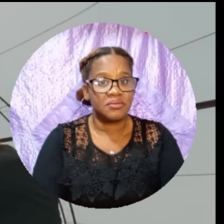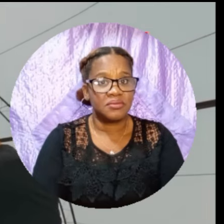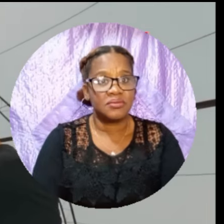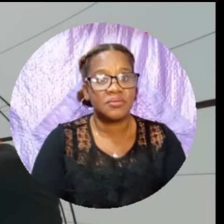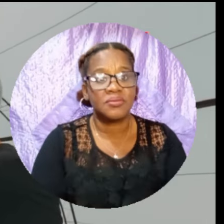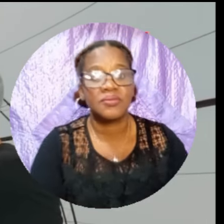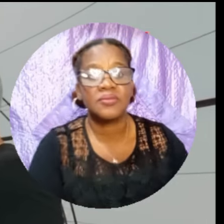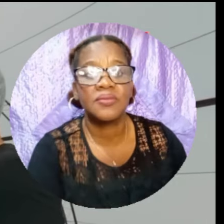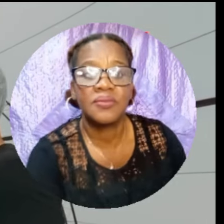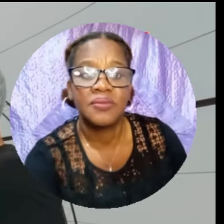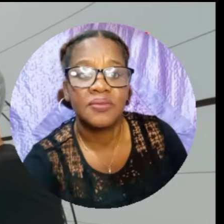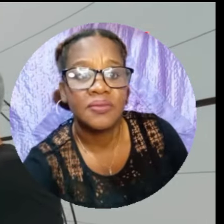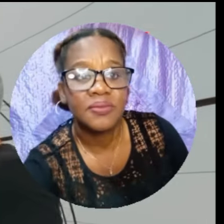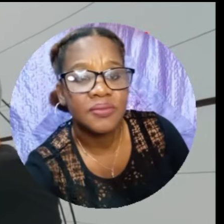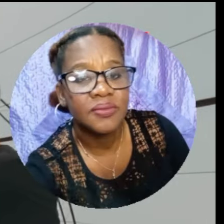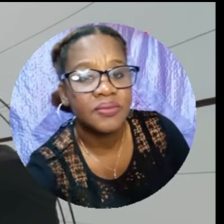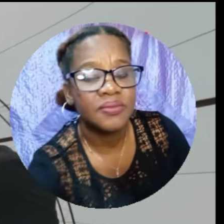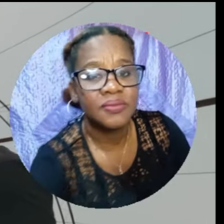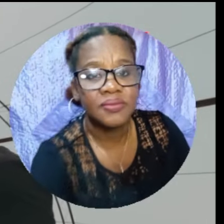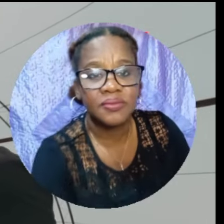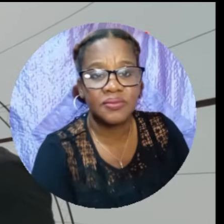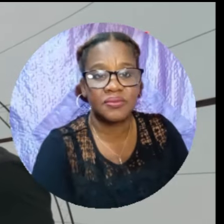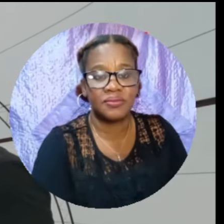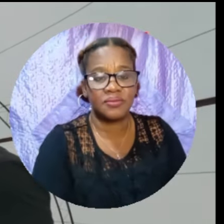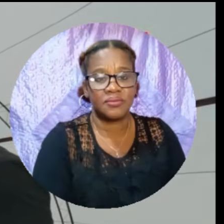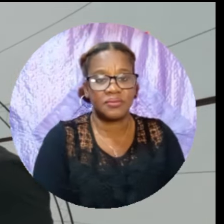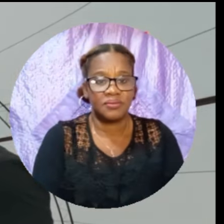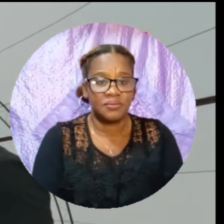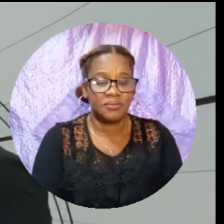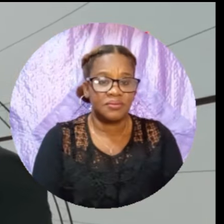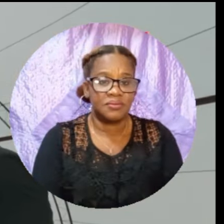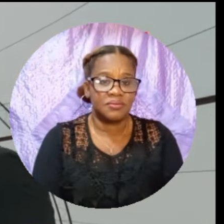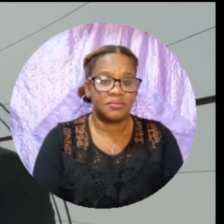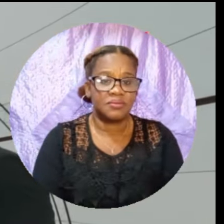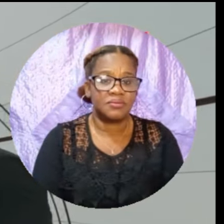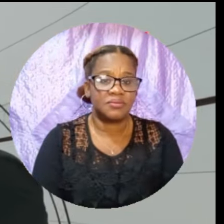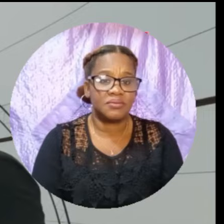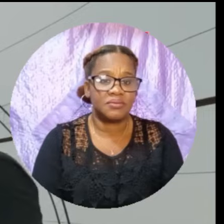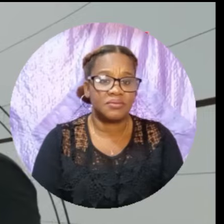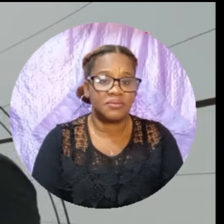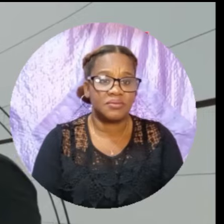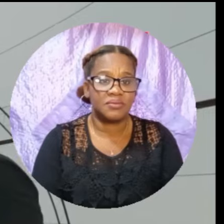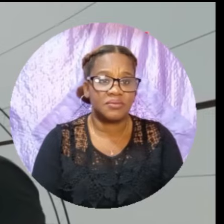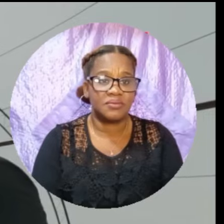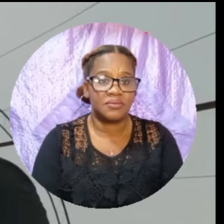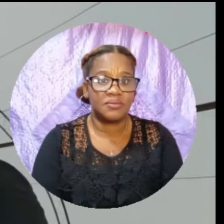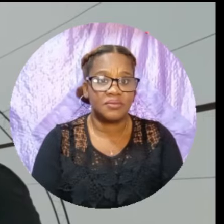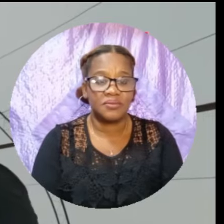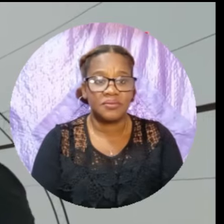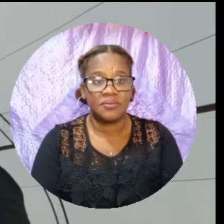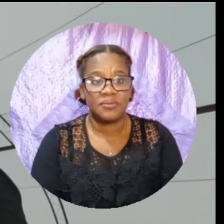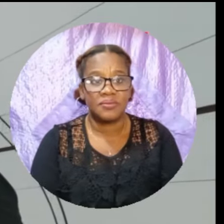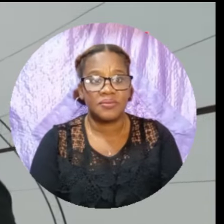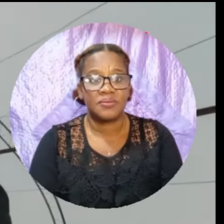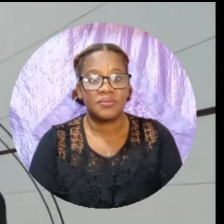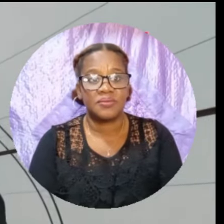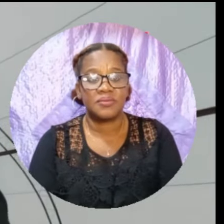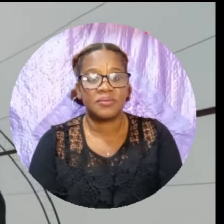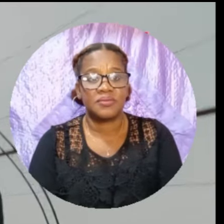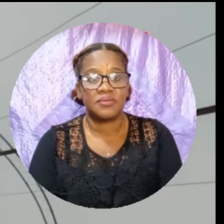muestra, la llevamos al laboratorio y medimos esa humedad. Okay. Si ya el grano tiene realmente esa humedad, que anda entre